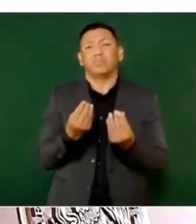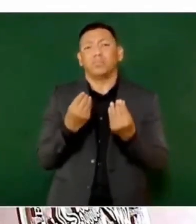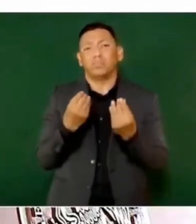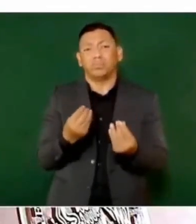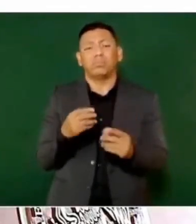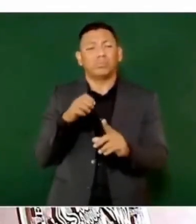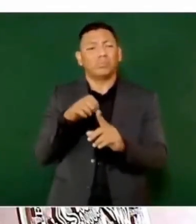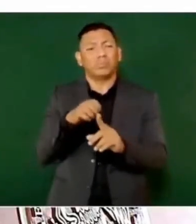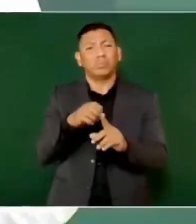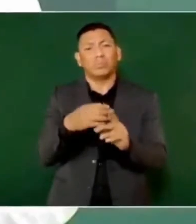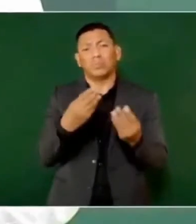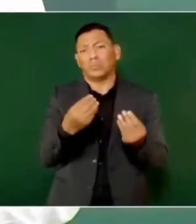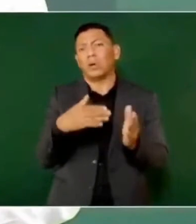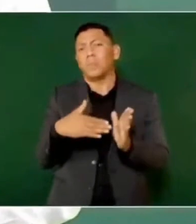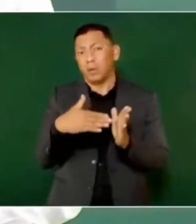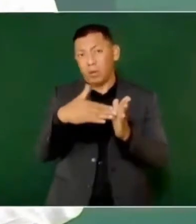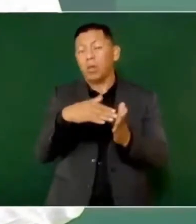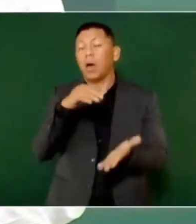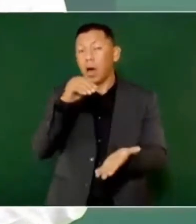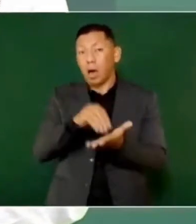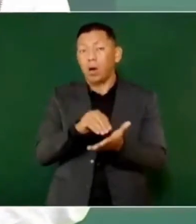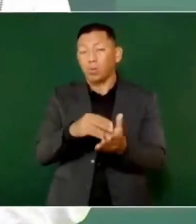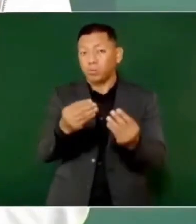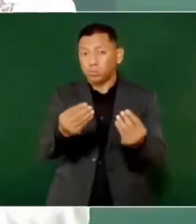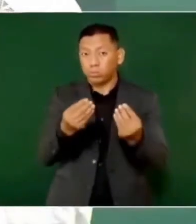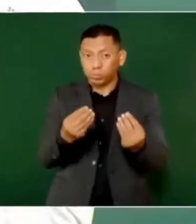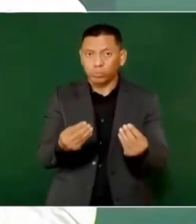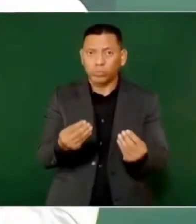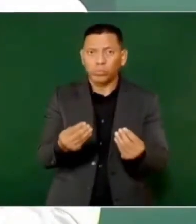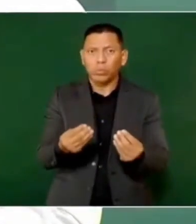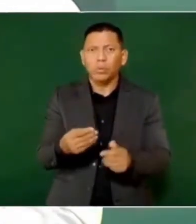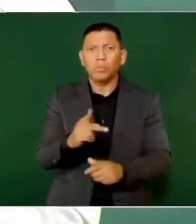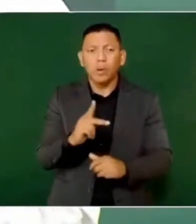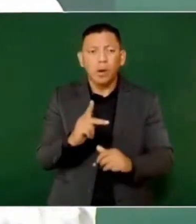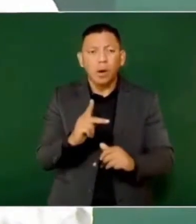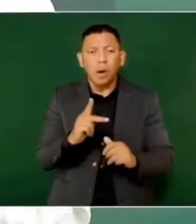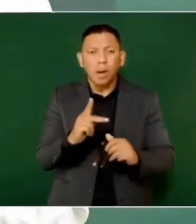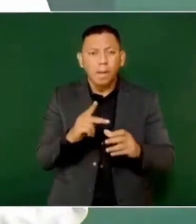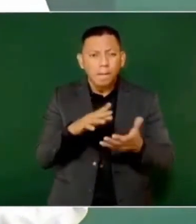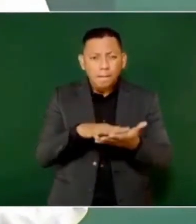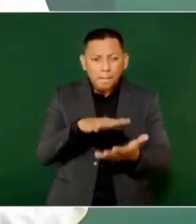Son millones todavía, pero no son la mayoría.